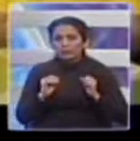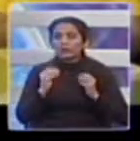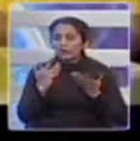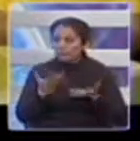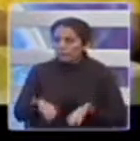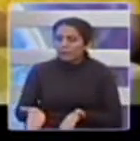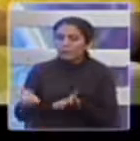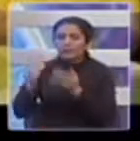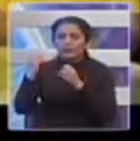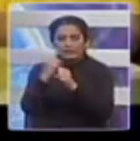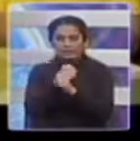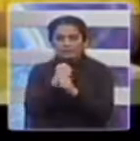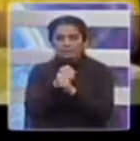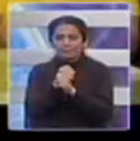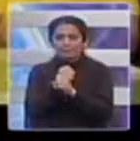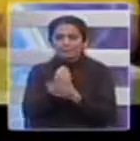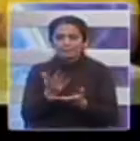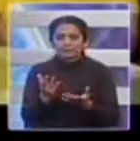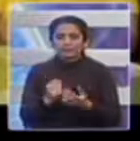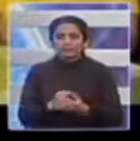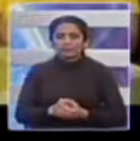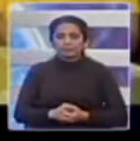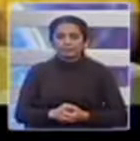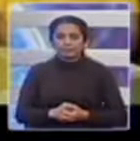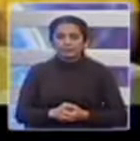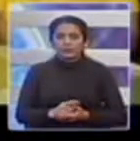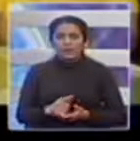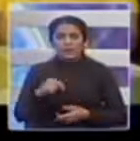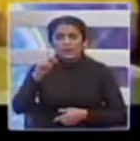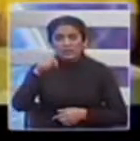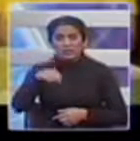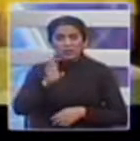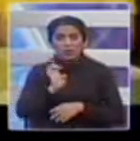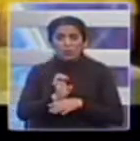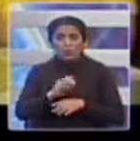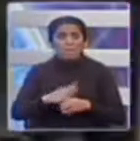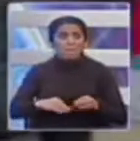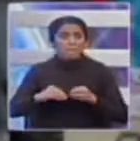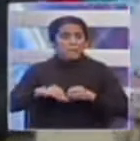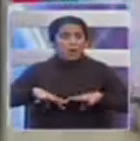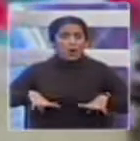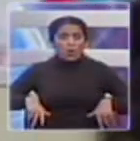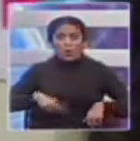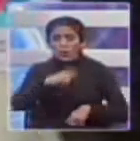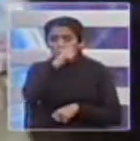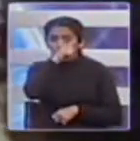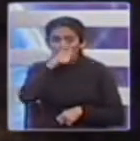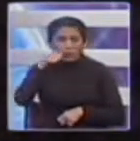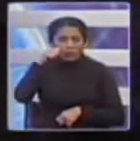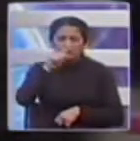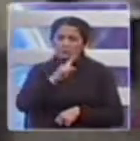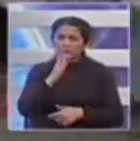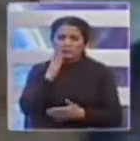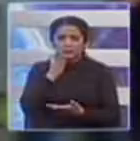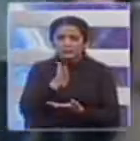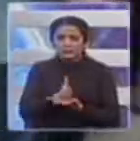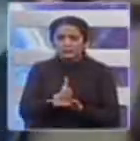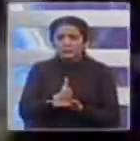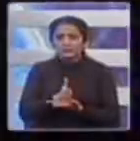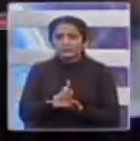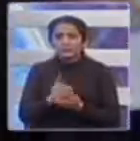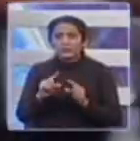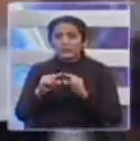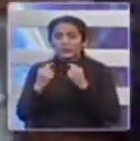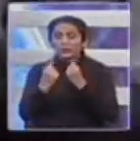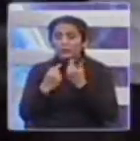trabajo. No queremos más corrupción ni más drogas. De su lado, la Alianza Creo 21 Suma